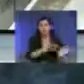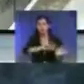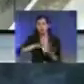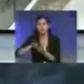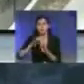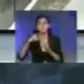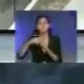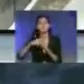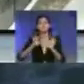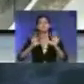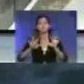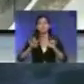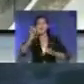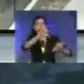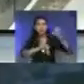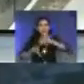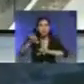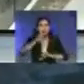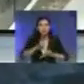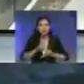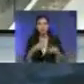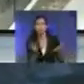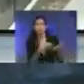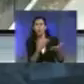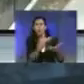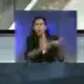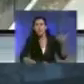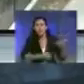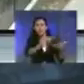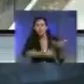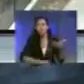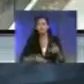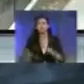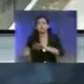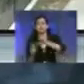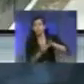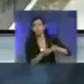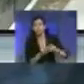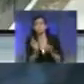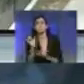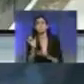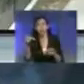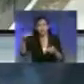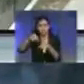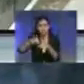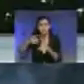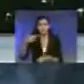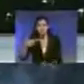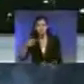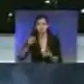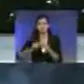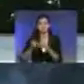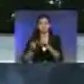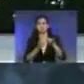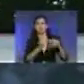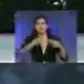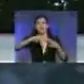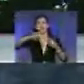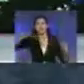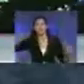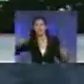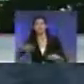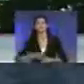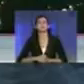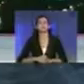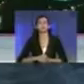laboratorios, mi comandante, de documentología, balística, evidencias biológicas, genética forense,